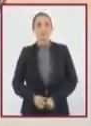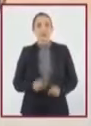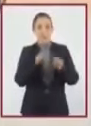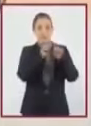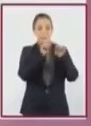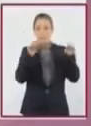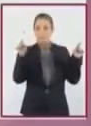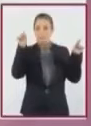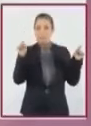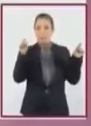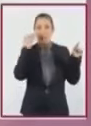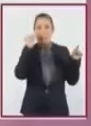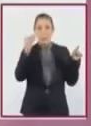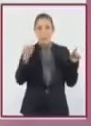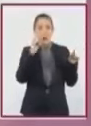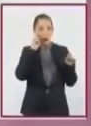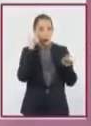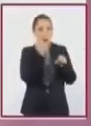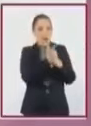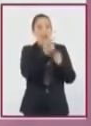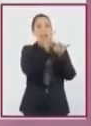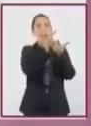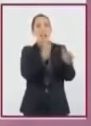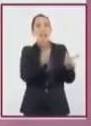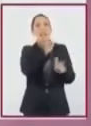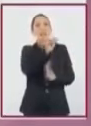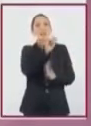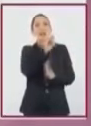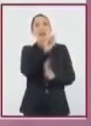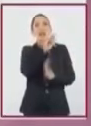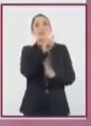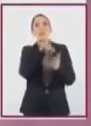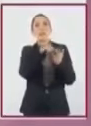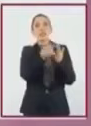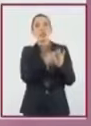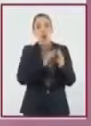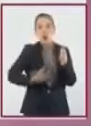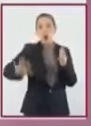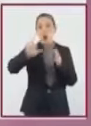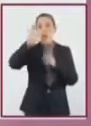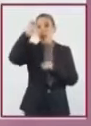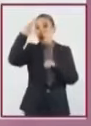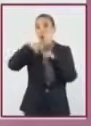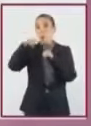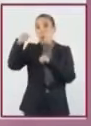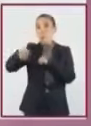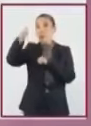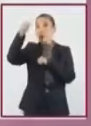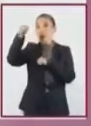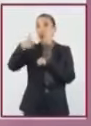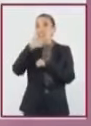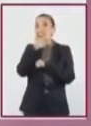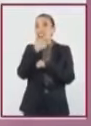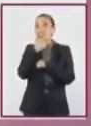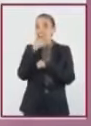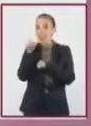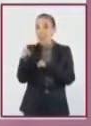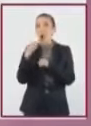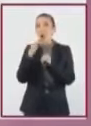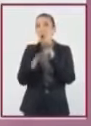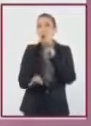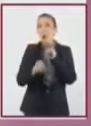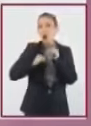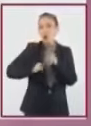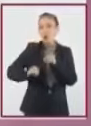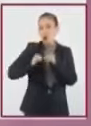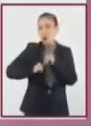la línea del tiempo, identificamos que el liberalismo tiene su origen en el continente europeo, en Inglaterra, de finales